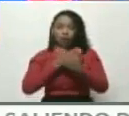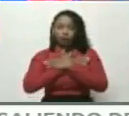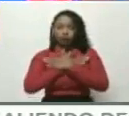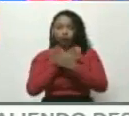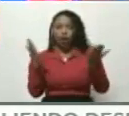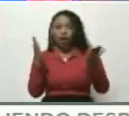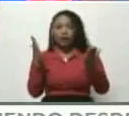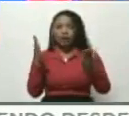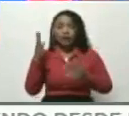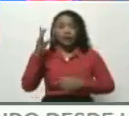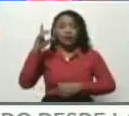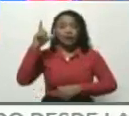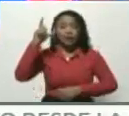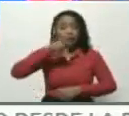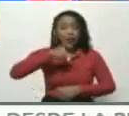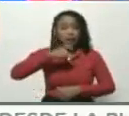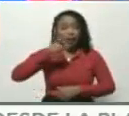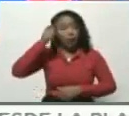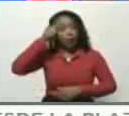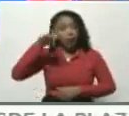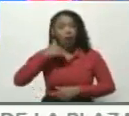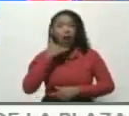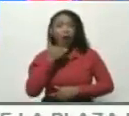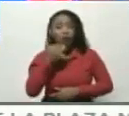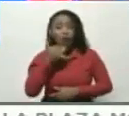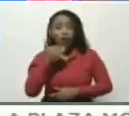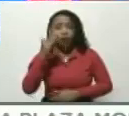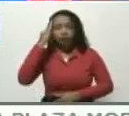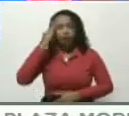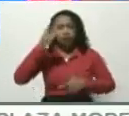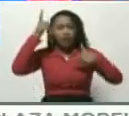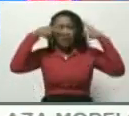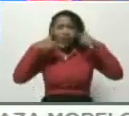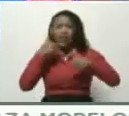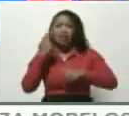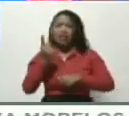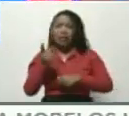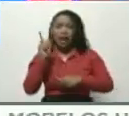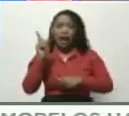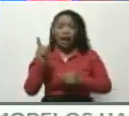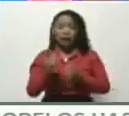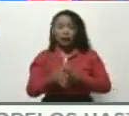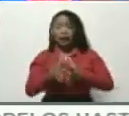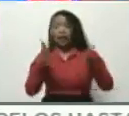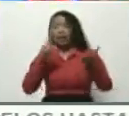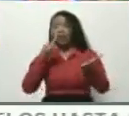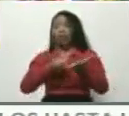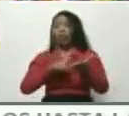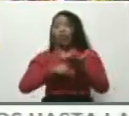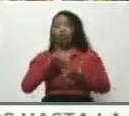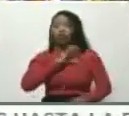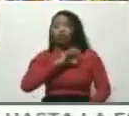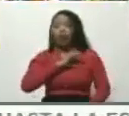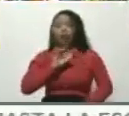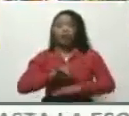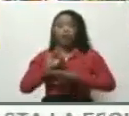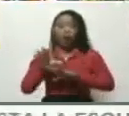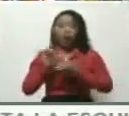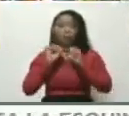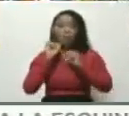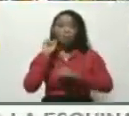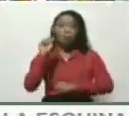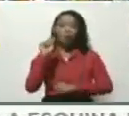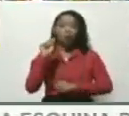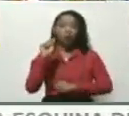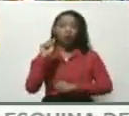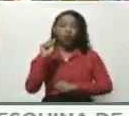las necesidades del pueblo. Y hablaba el comandante Chávez de la inmensa deuda social que había dejado el puntofijismo en